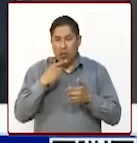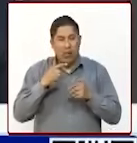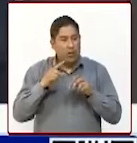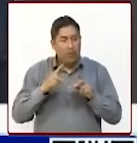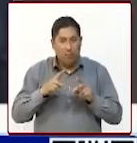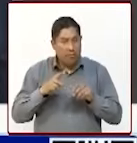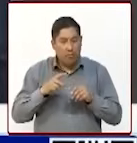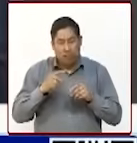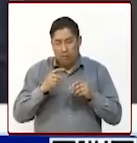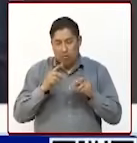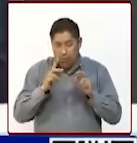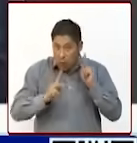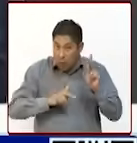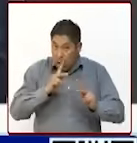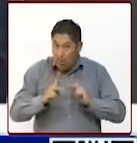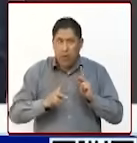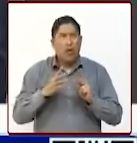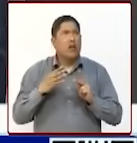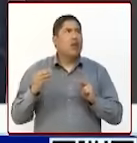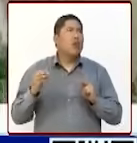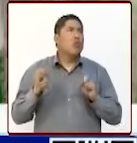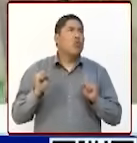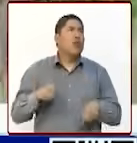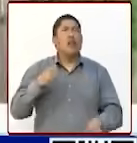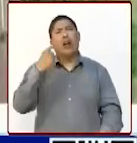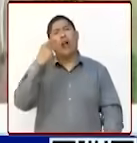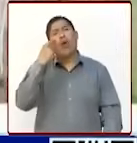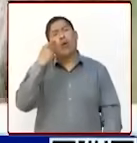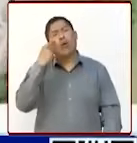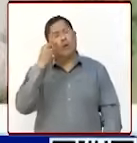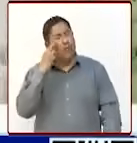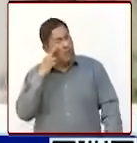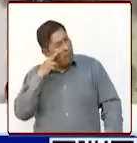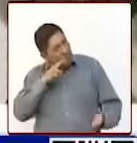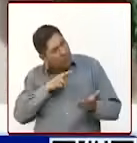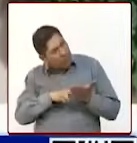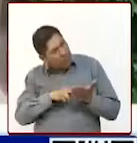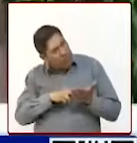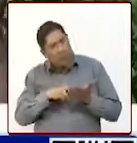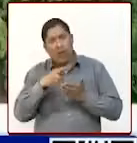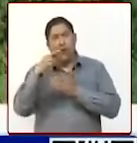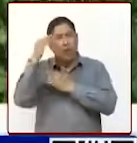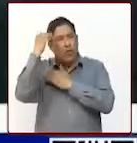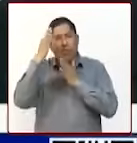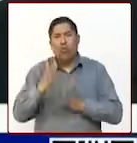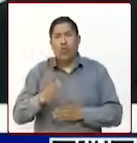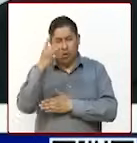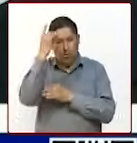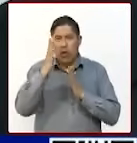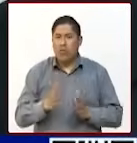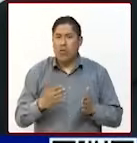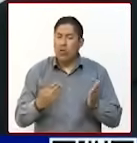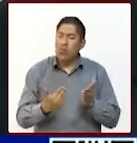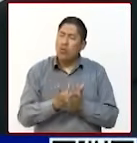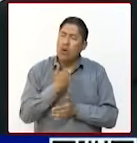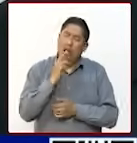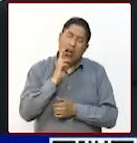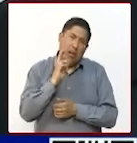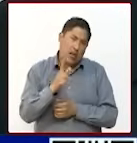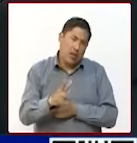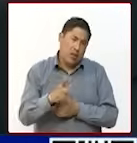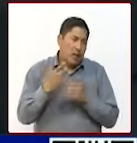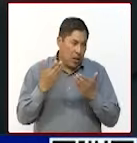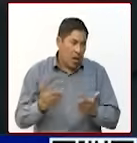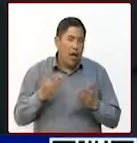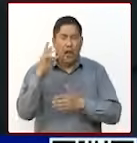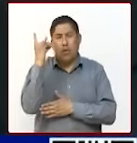pero sobre todo que sea un hecho de conocernos y reconocernos, los cruceños y los bolivianos, en esta nueva realidad que vive